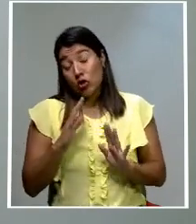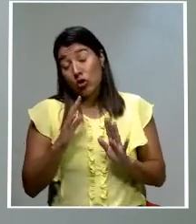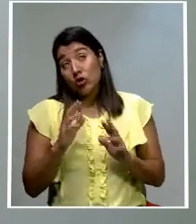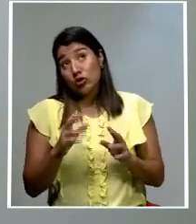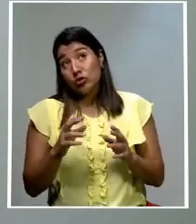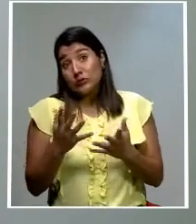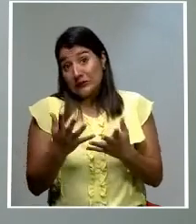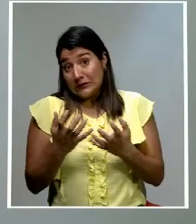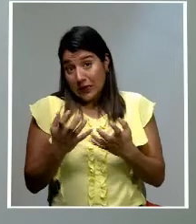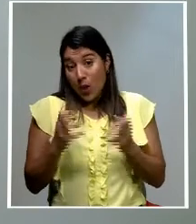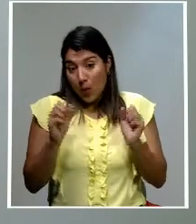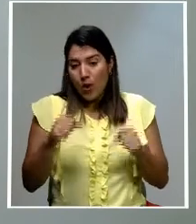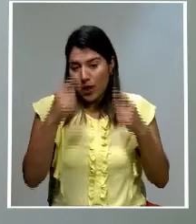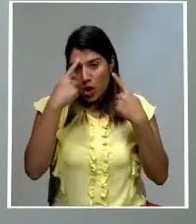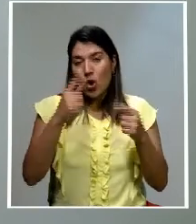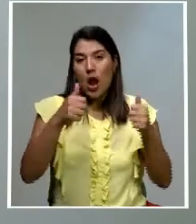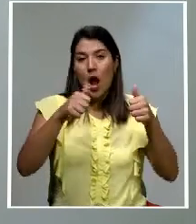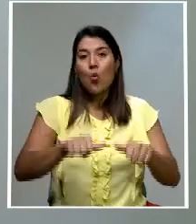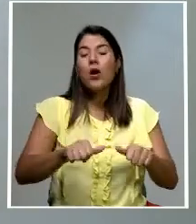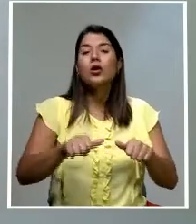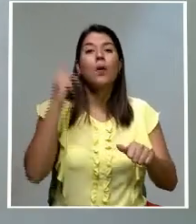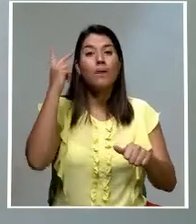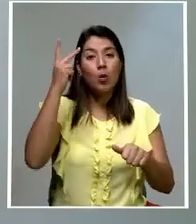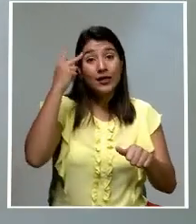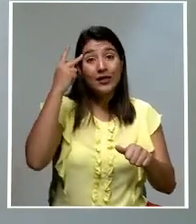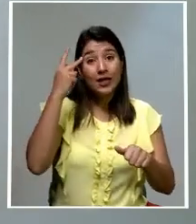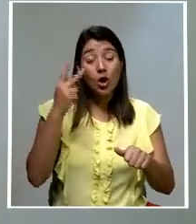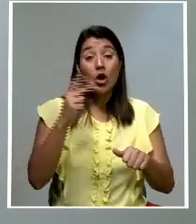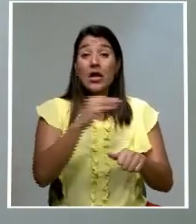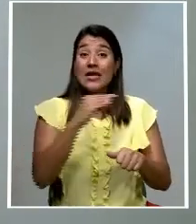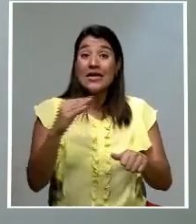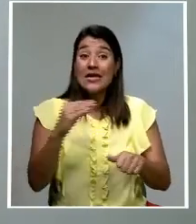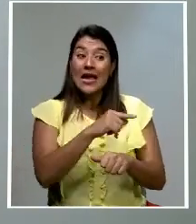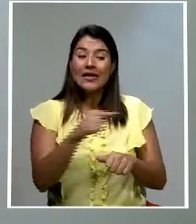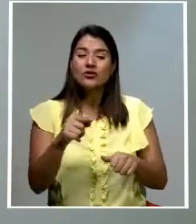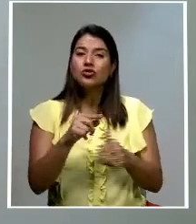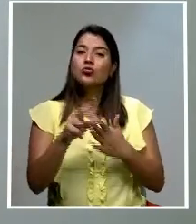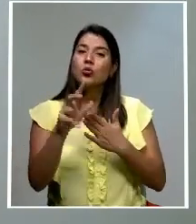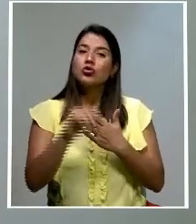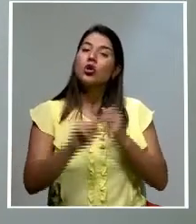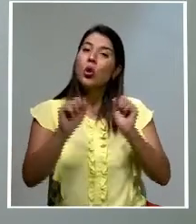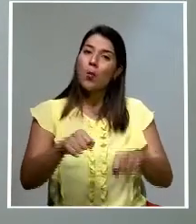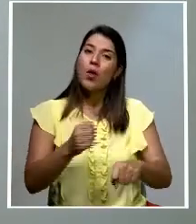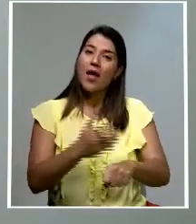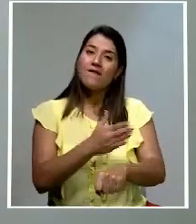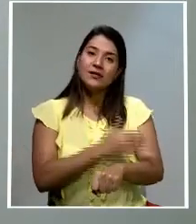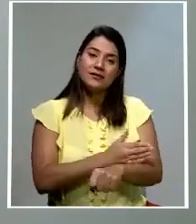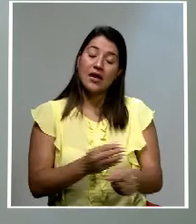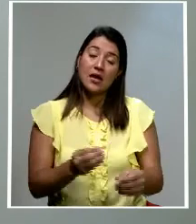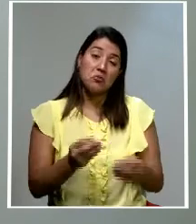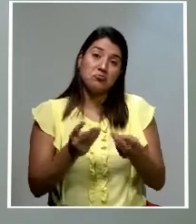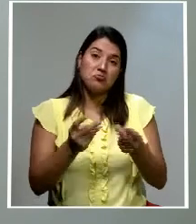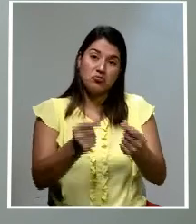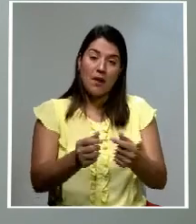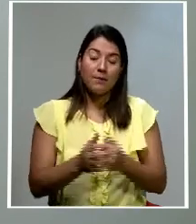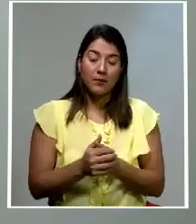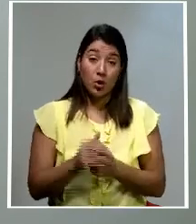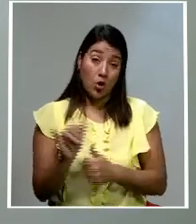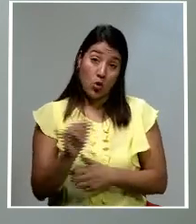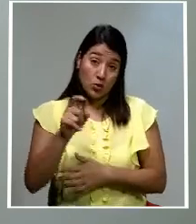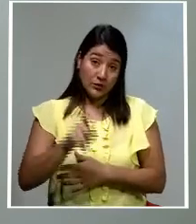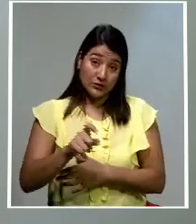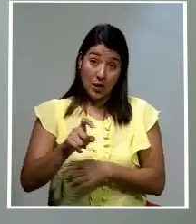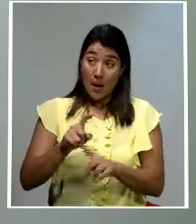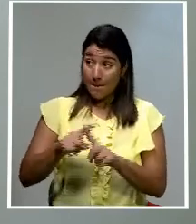logremos ese acuerdo político y que estos proyectos puedan avanzar con la rapidez que se requiere.